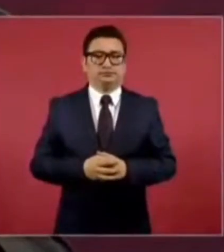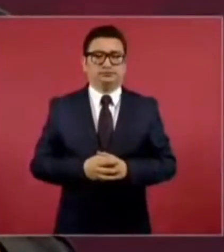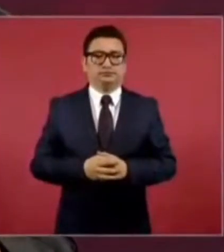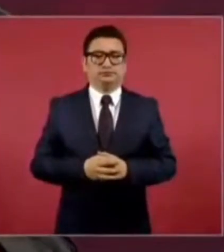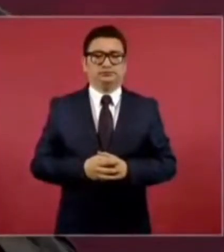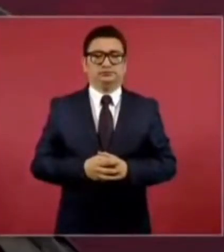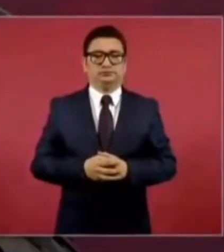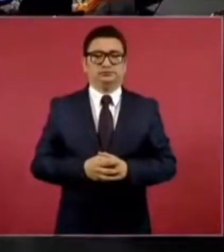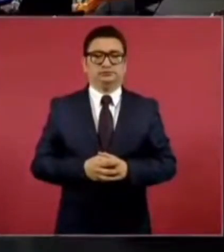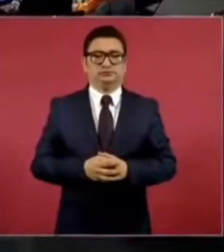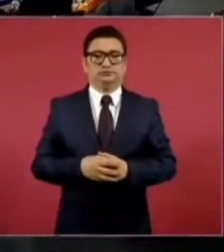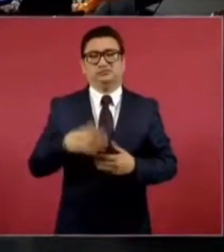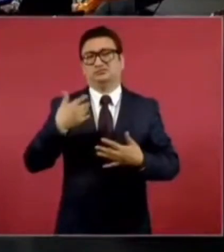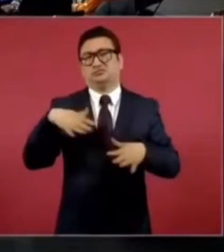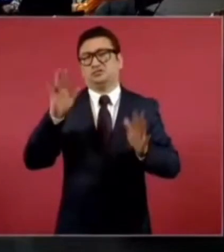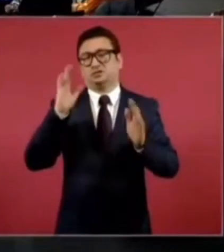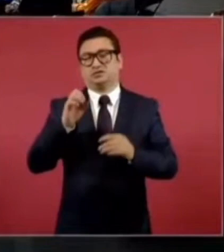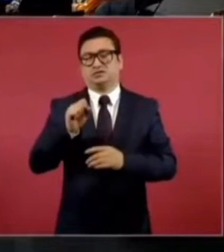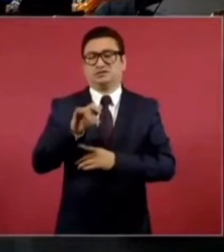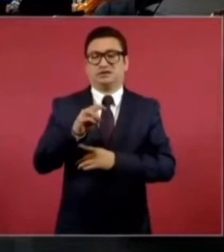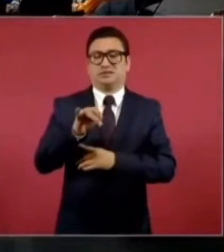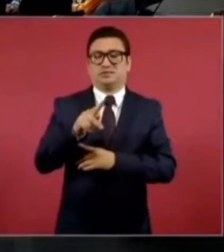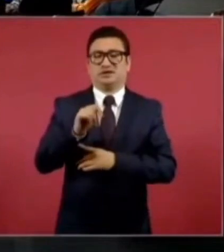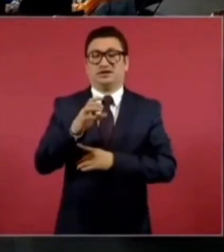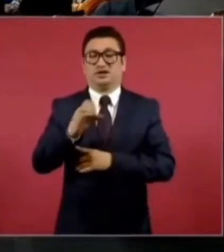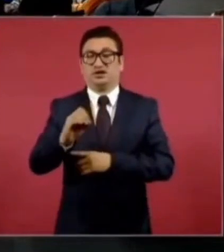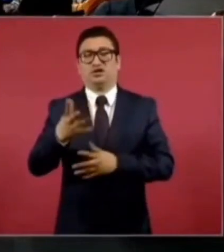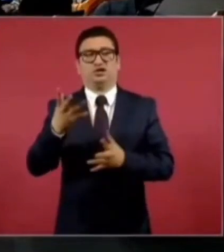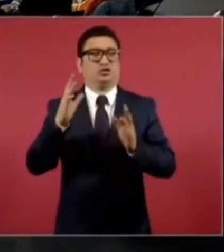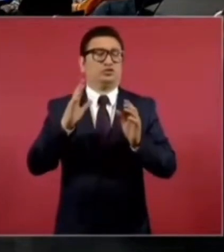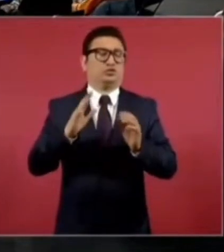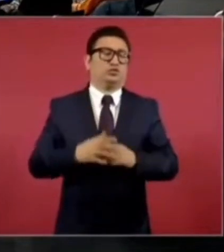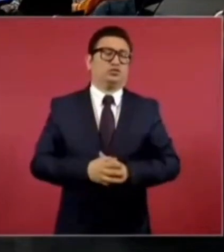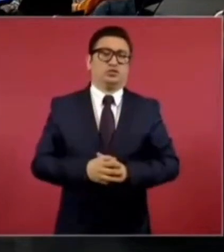No sé, Sarmiento y